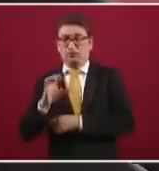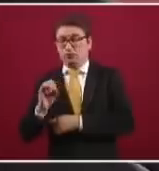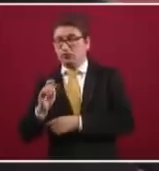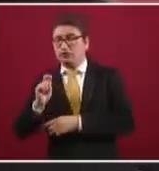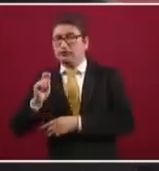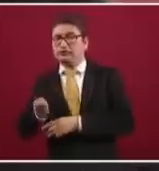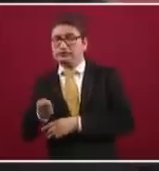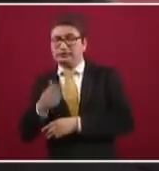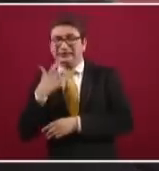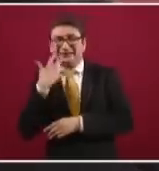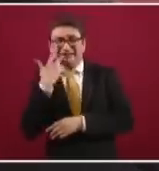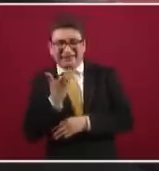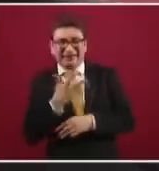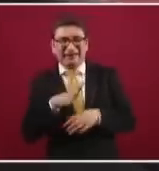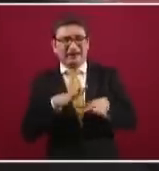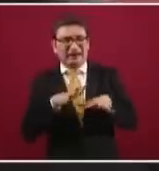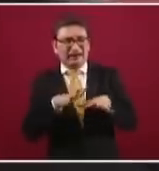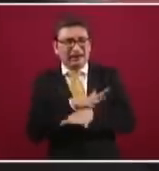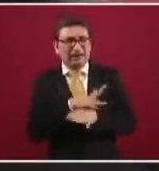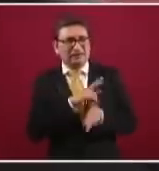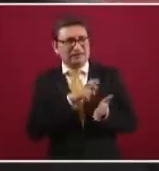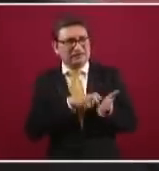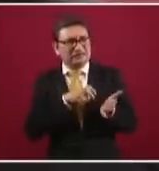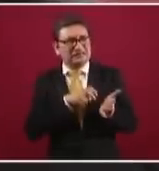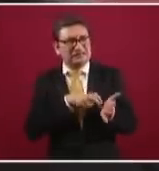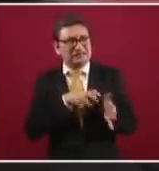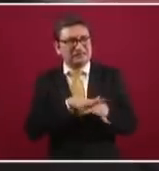buscar cambios, reformas,